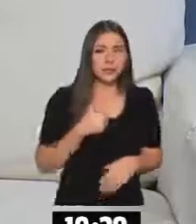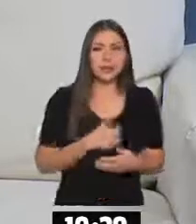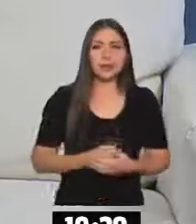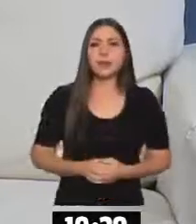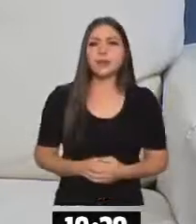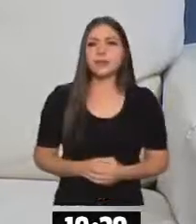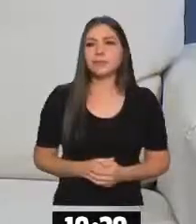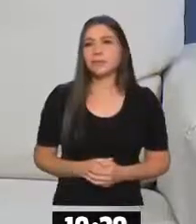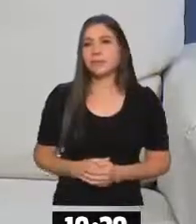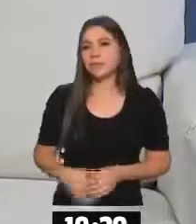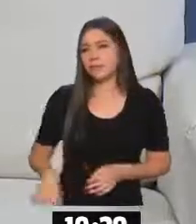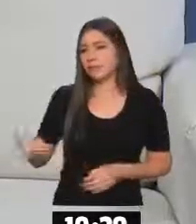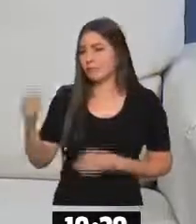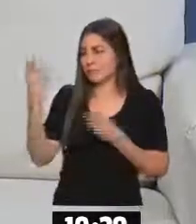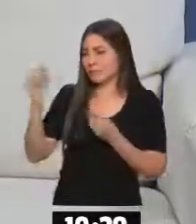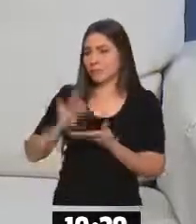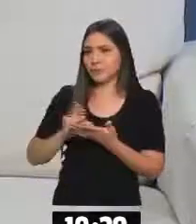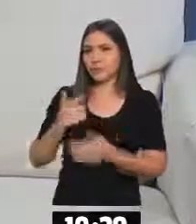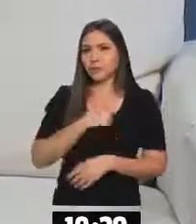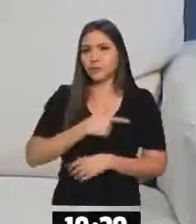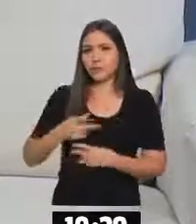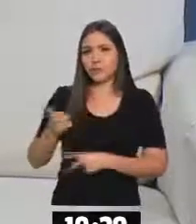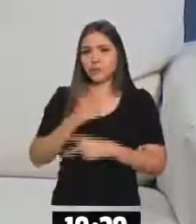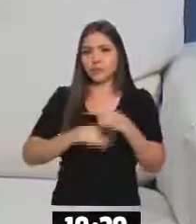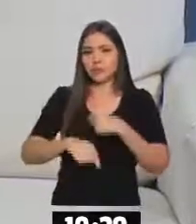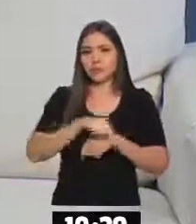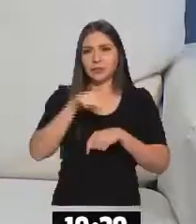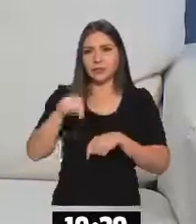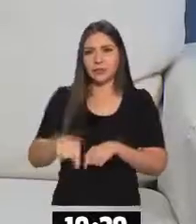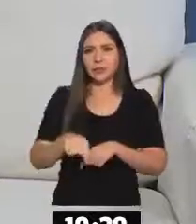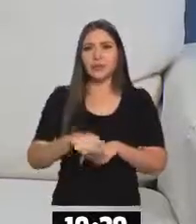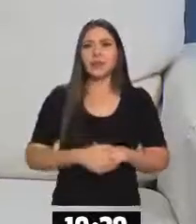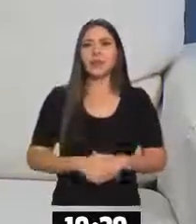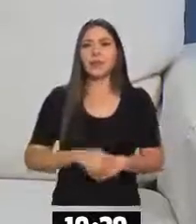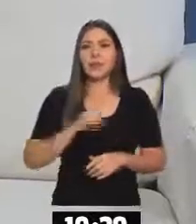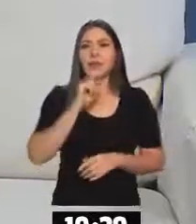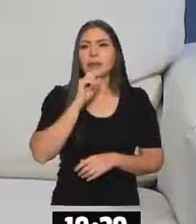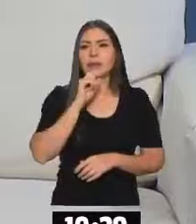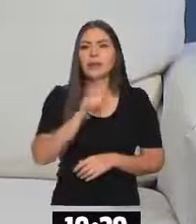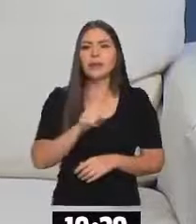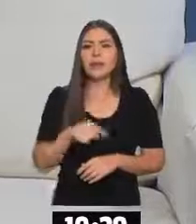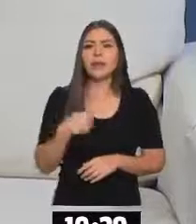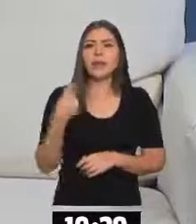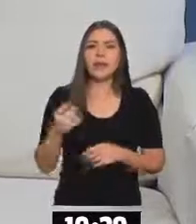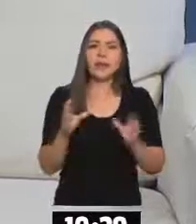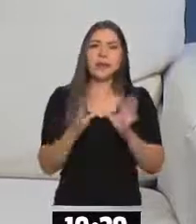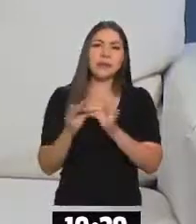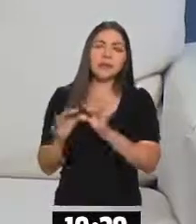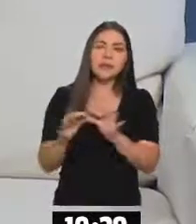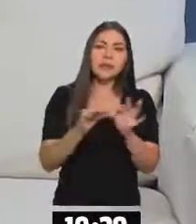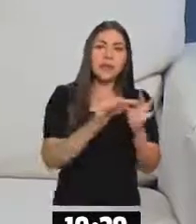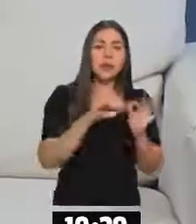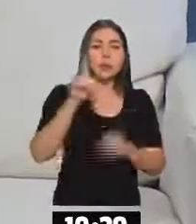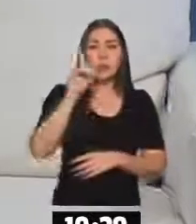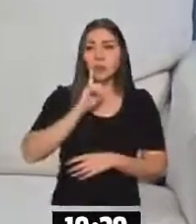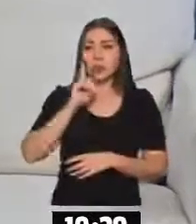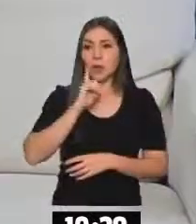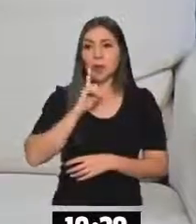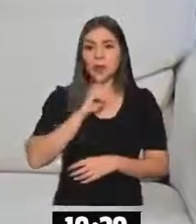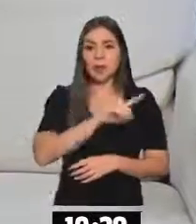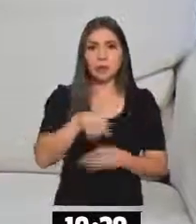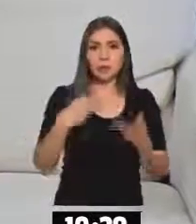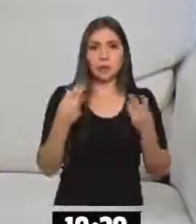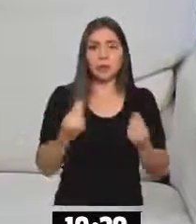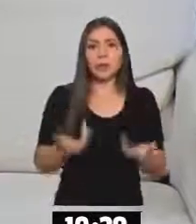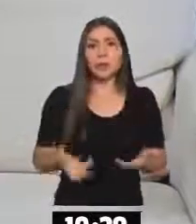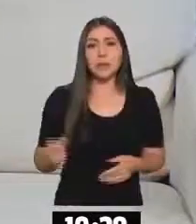un placer estar en este medio, pero sobre todo también el compartirle a muchas mujeres que tal vez en